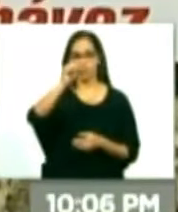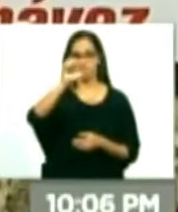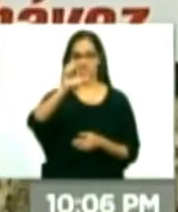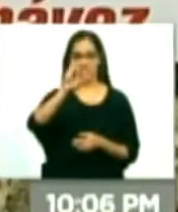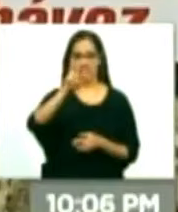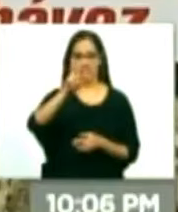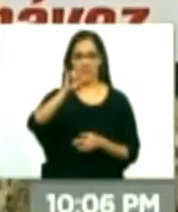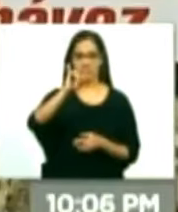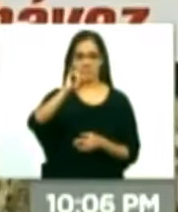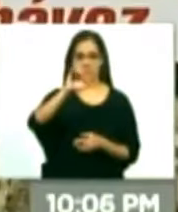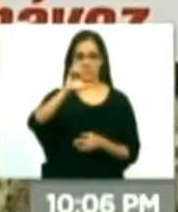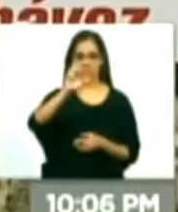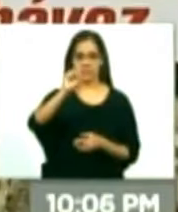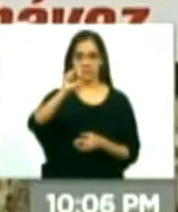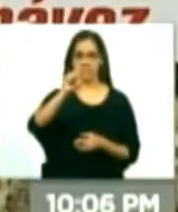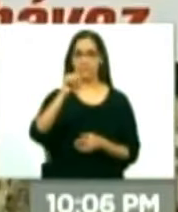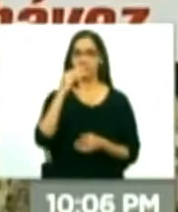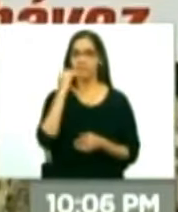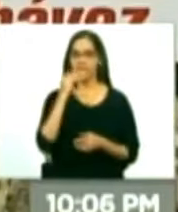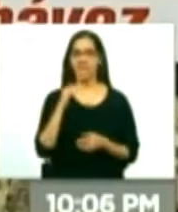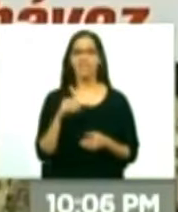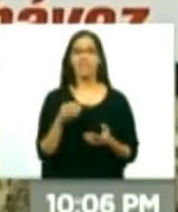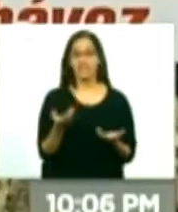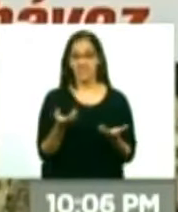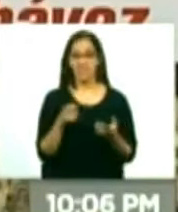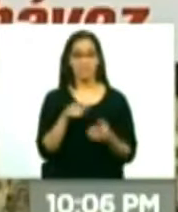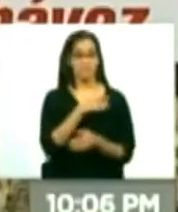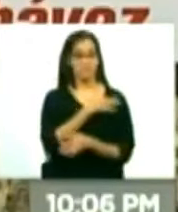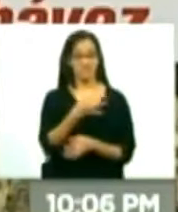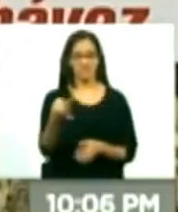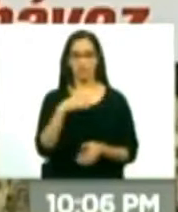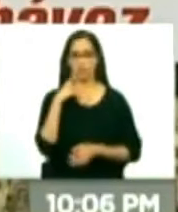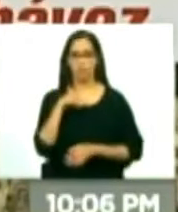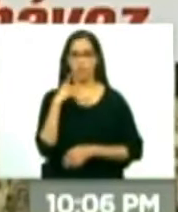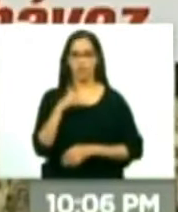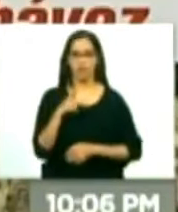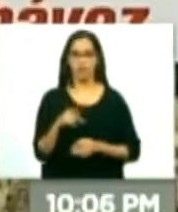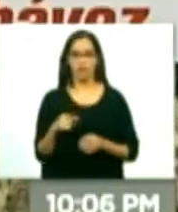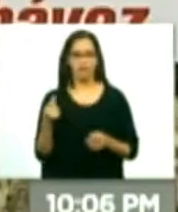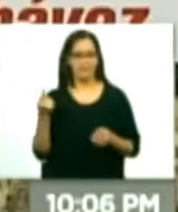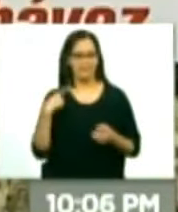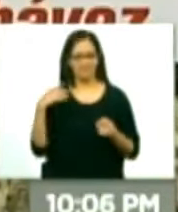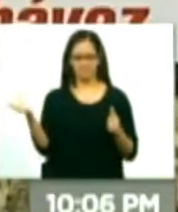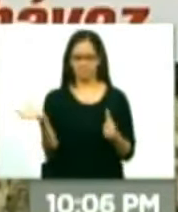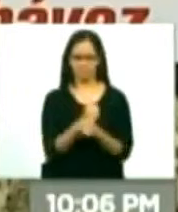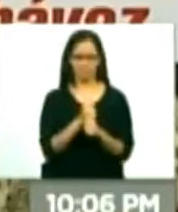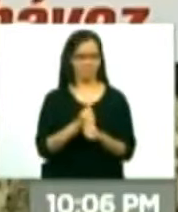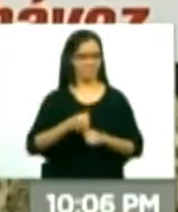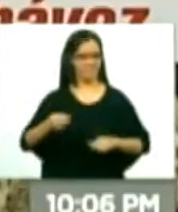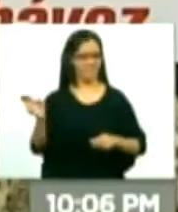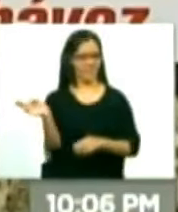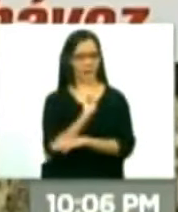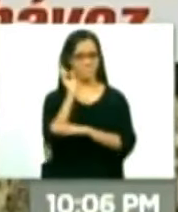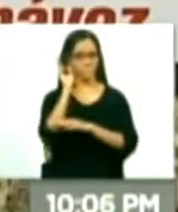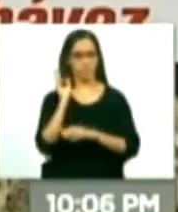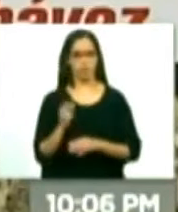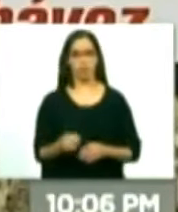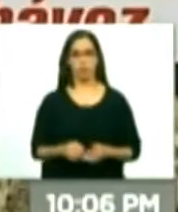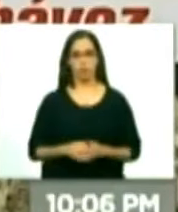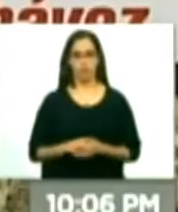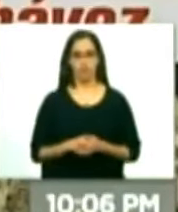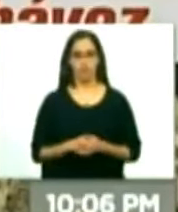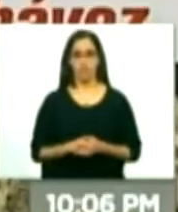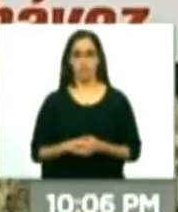un extraordinario político, extraordinario. Un olfato para ver las cosas antes que ocurrieran. Creo